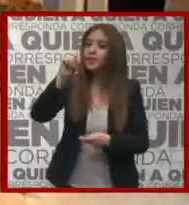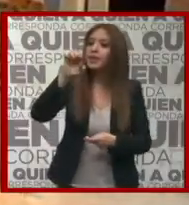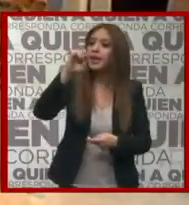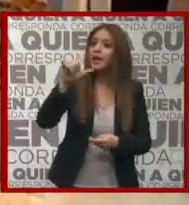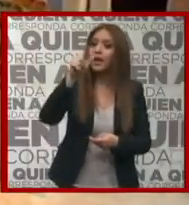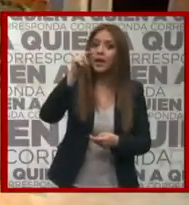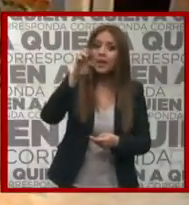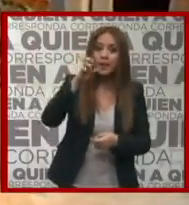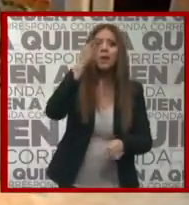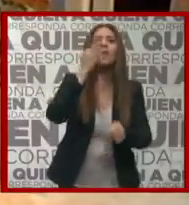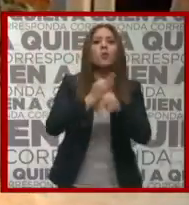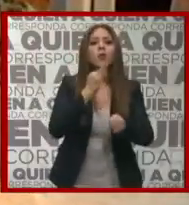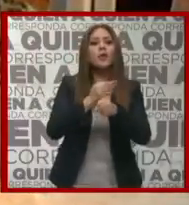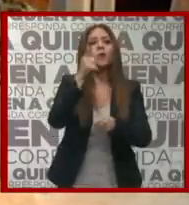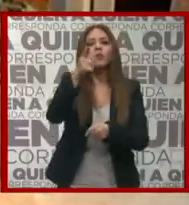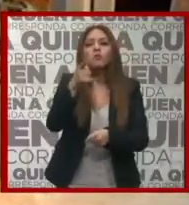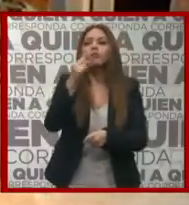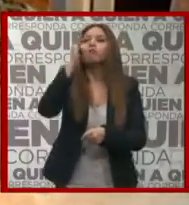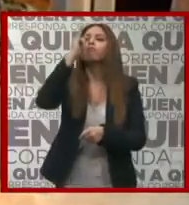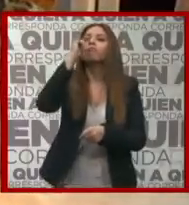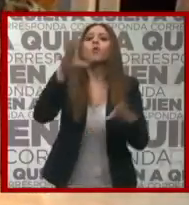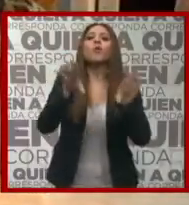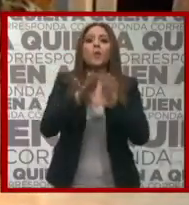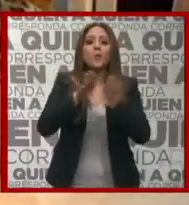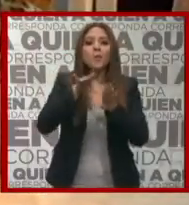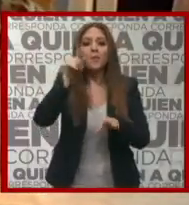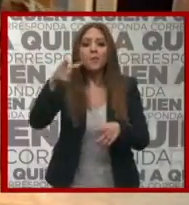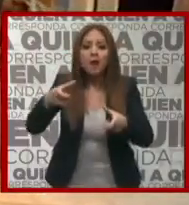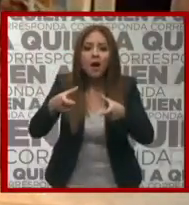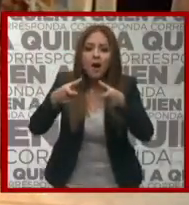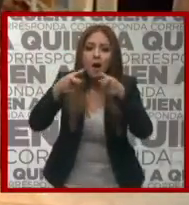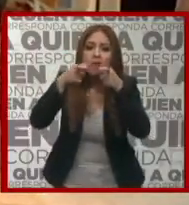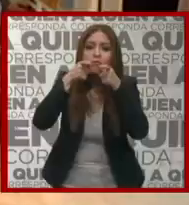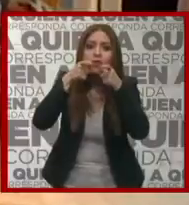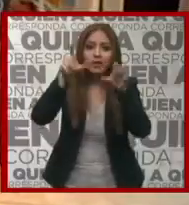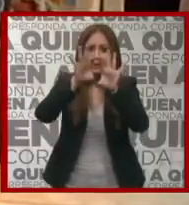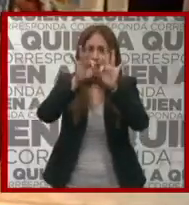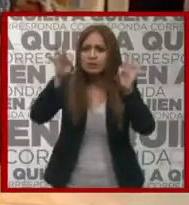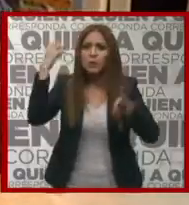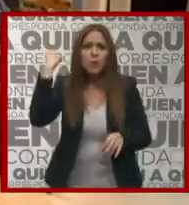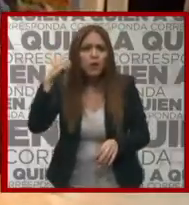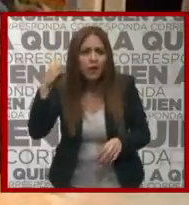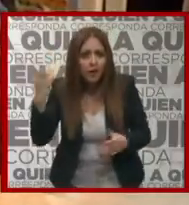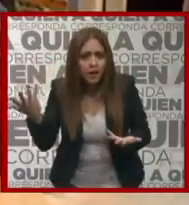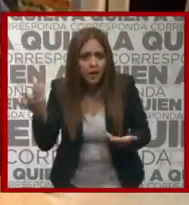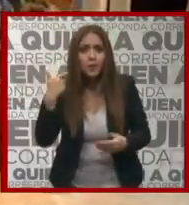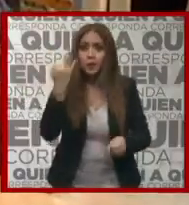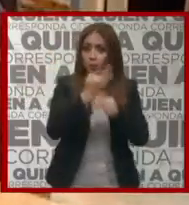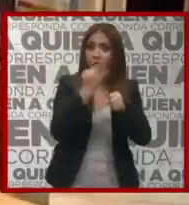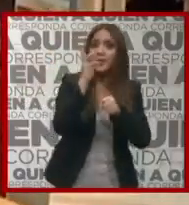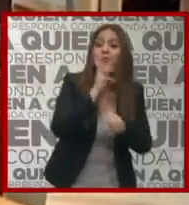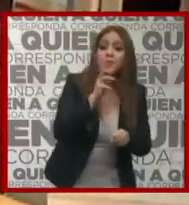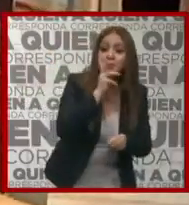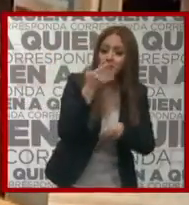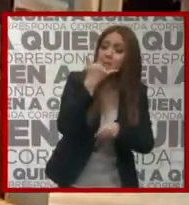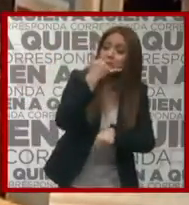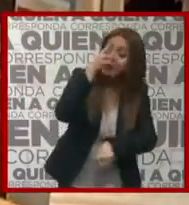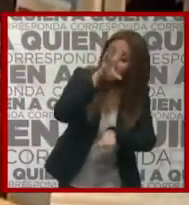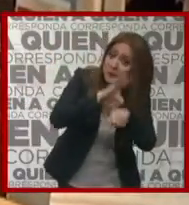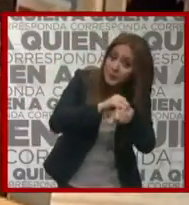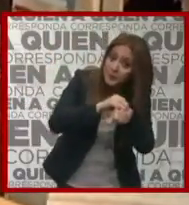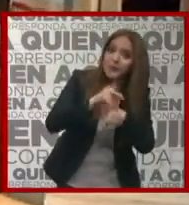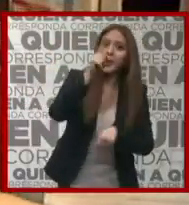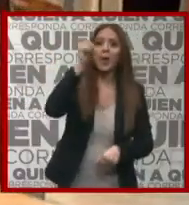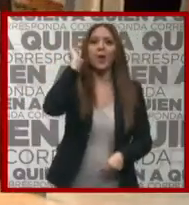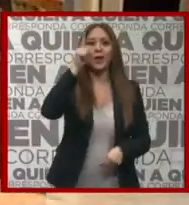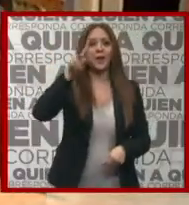sí es momento de disfrutarlo, pero como se debe, con una rica tostada de salchicha oaxaqueña. Yo lo voy a probar, con permisito señores, espero que hayan